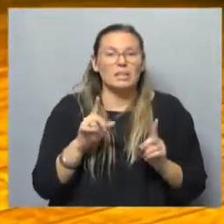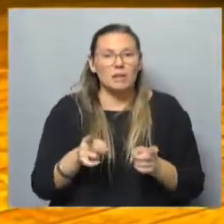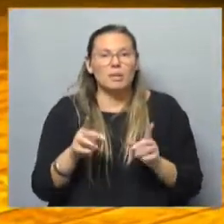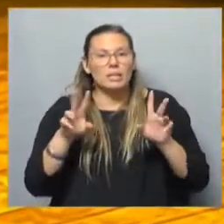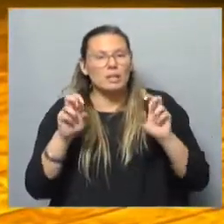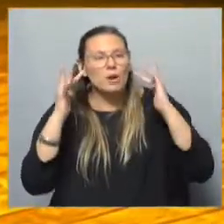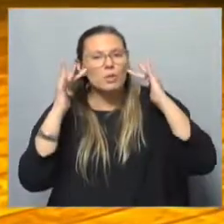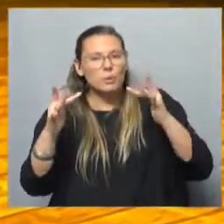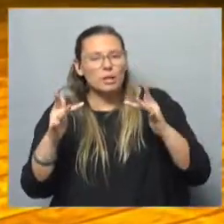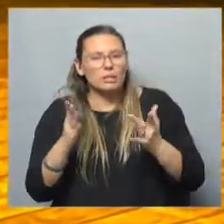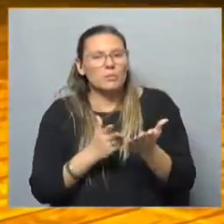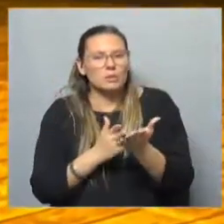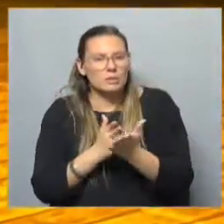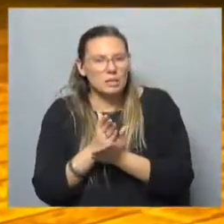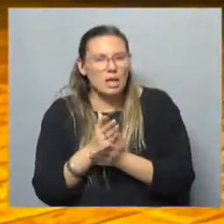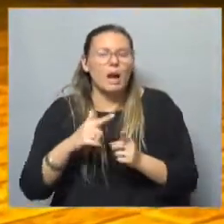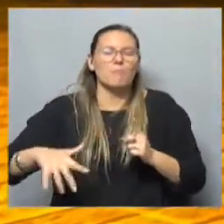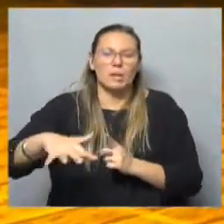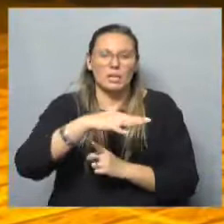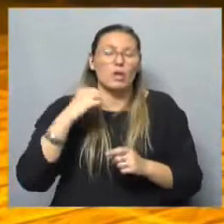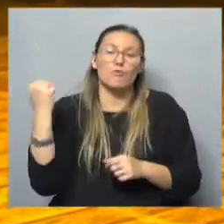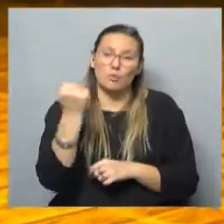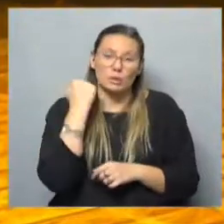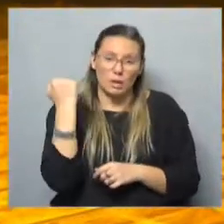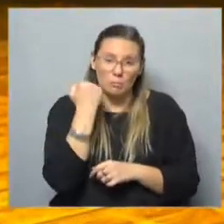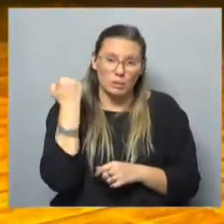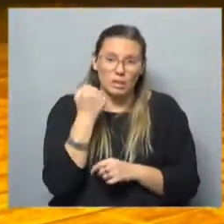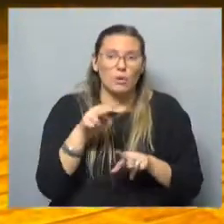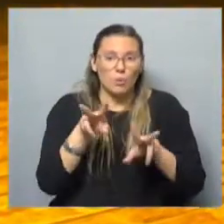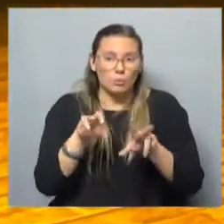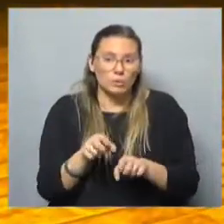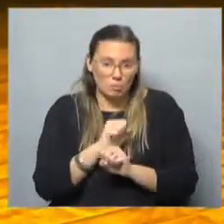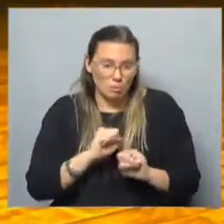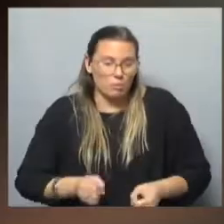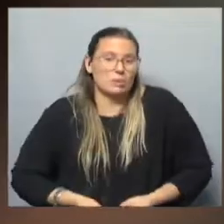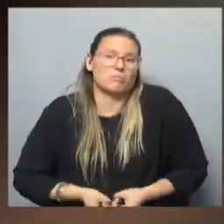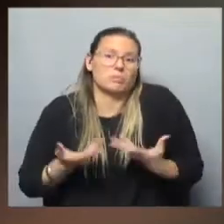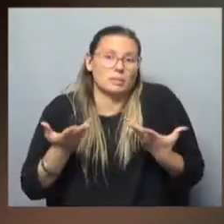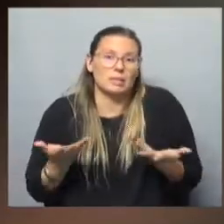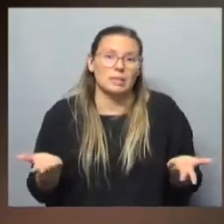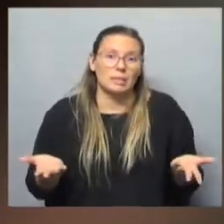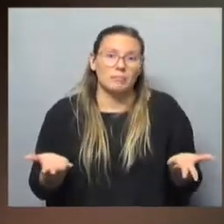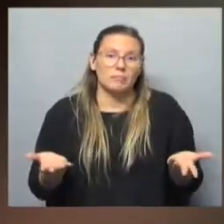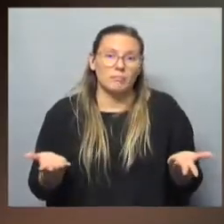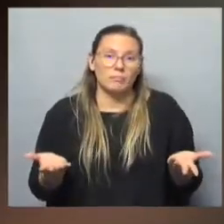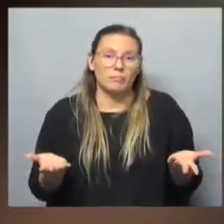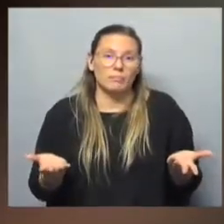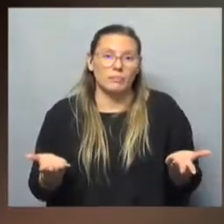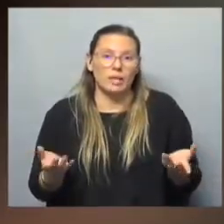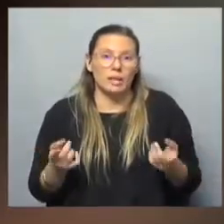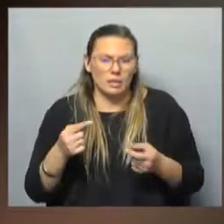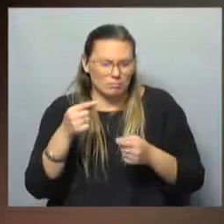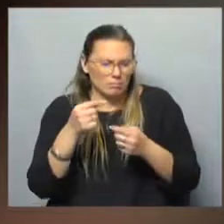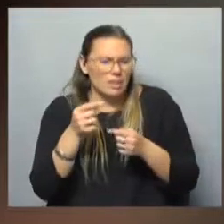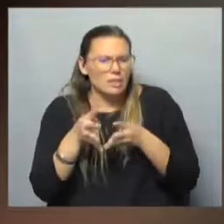educativo presente, el tema de la educación ambiental es fundamental, que haya un contenido a transmitir Y bueno, y eran múltiples